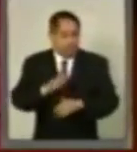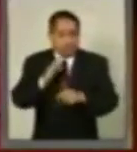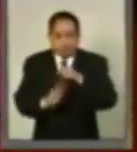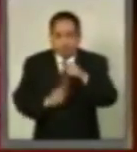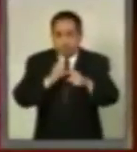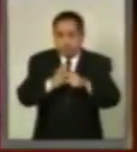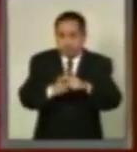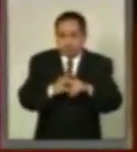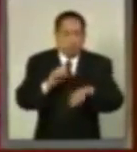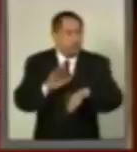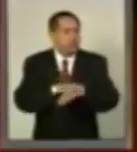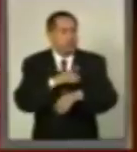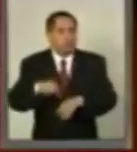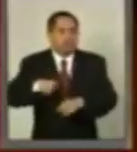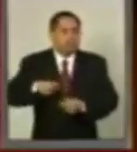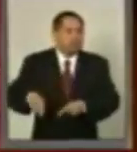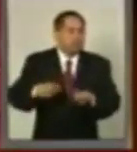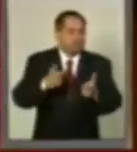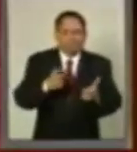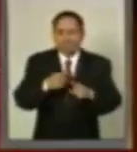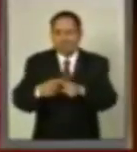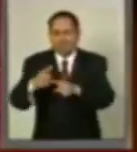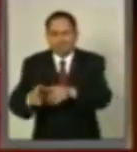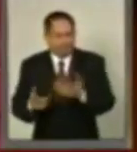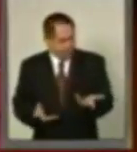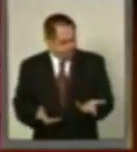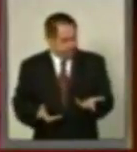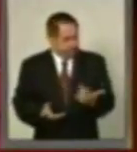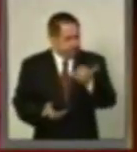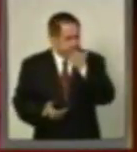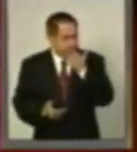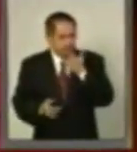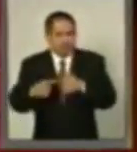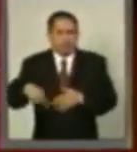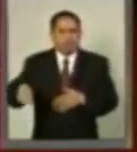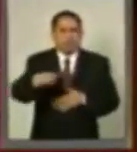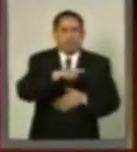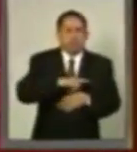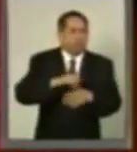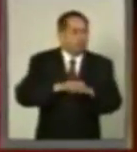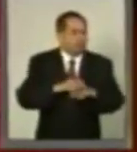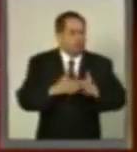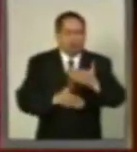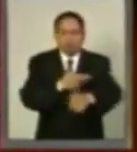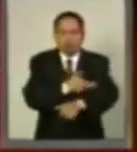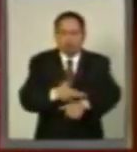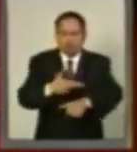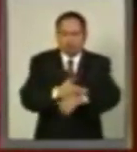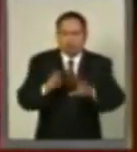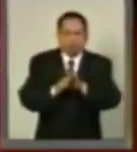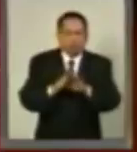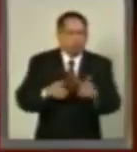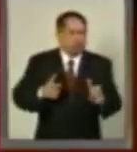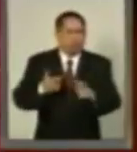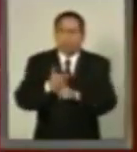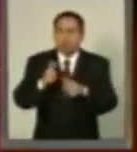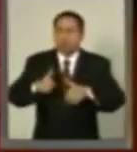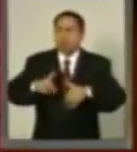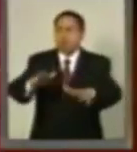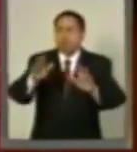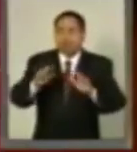de recursos y eso también se suma a la libertad y a los procesos en tema de armas que